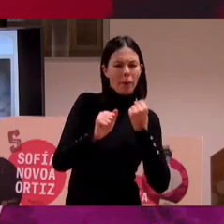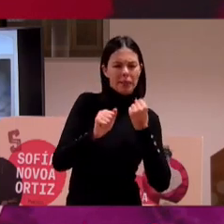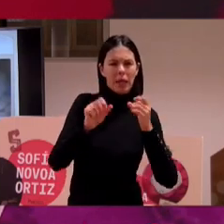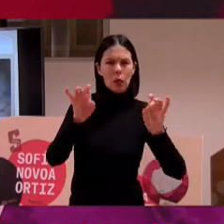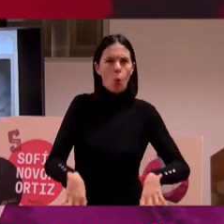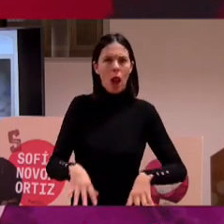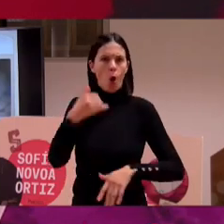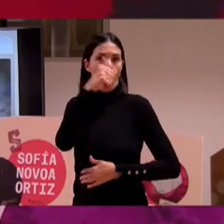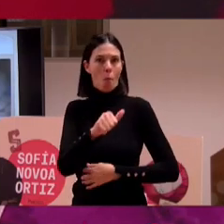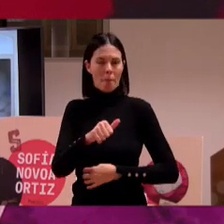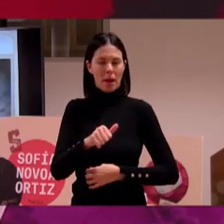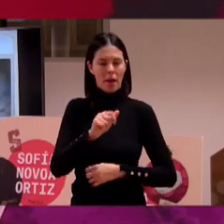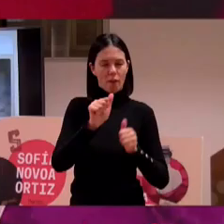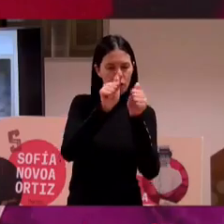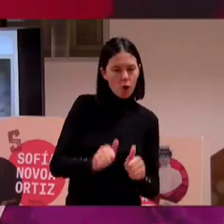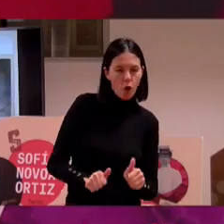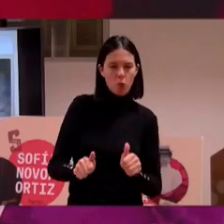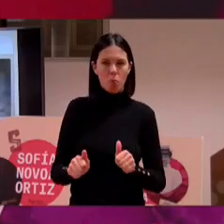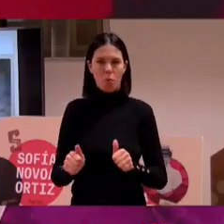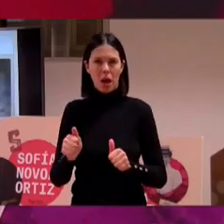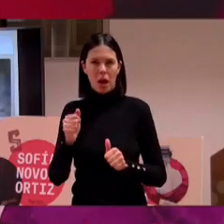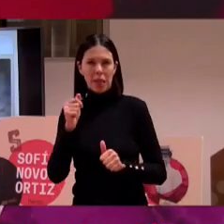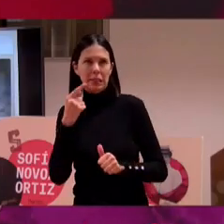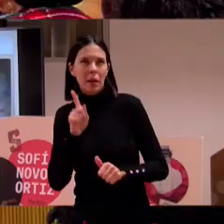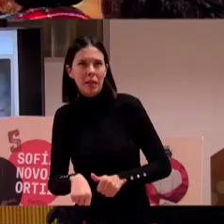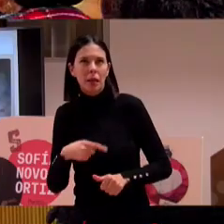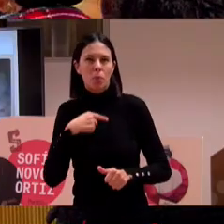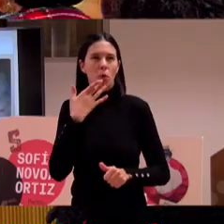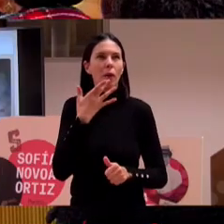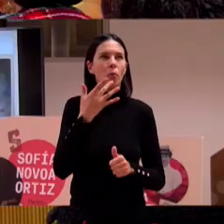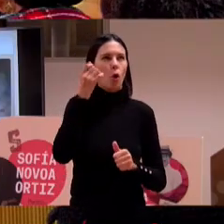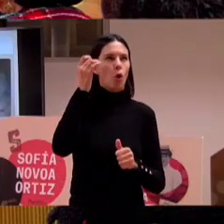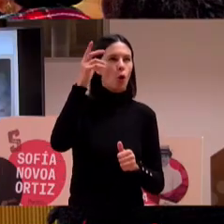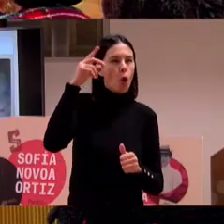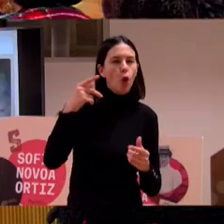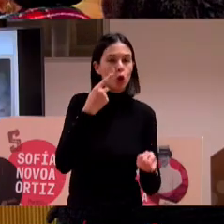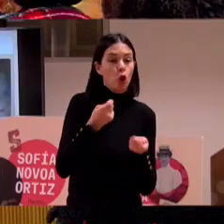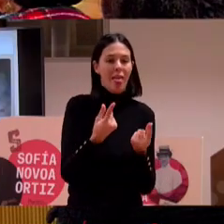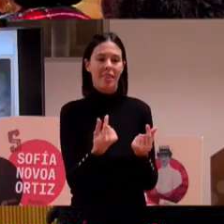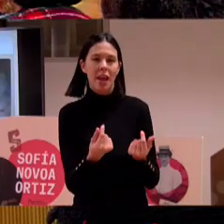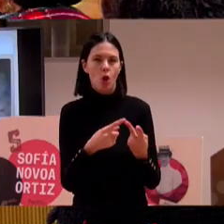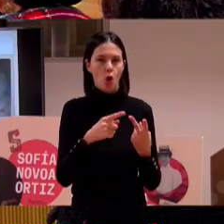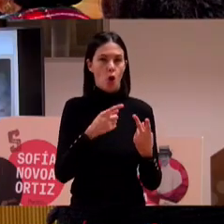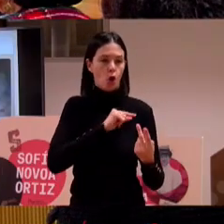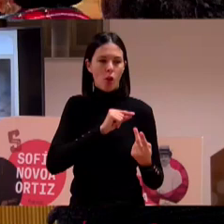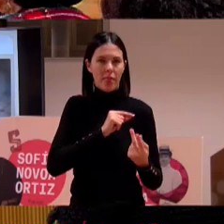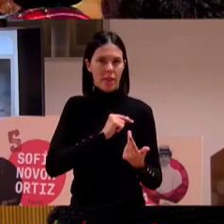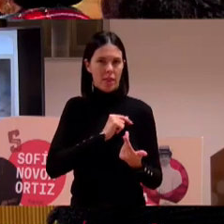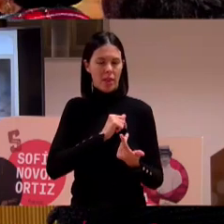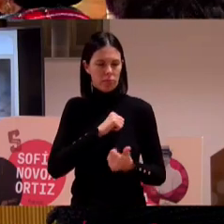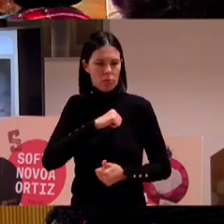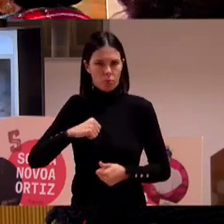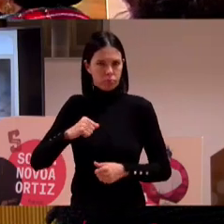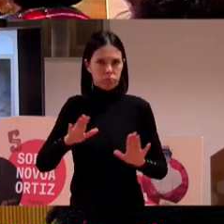un home, as calidades virís que exhibe, talento, lógica, o dominio do diñeiro, a conciencia da súa individualidade,